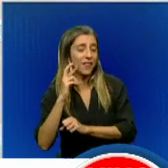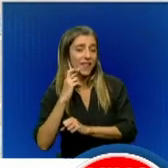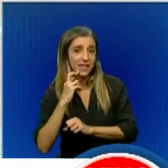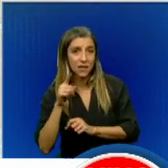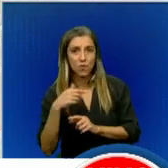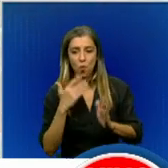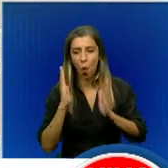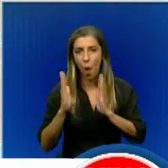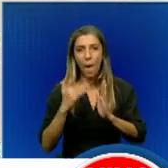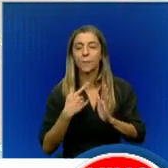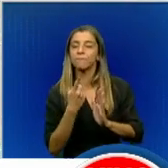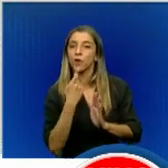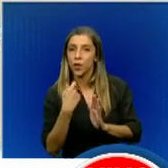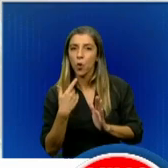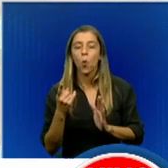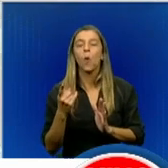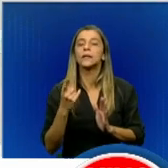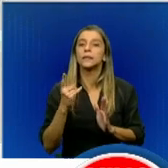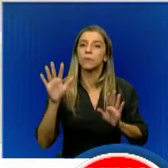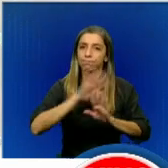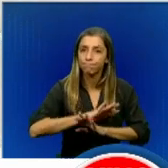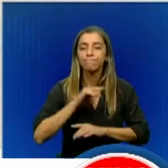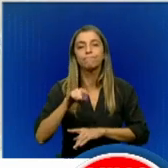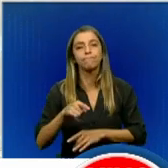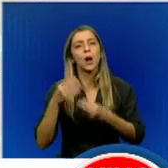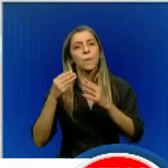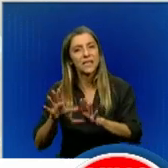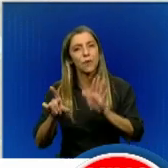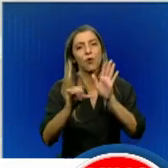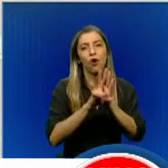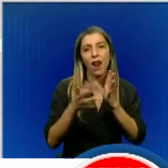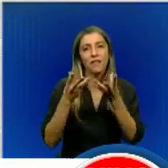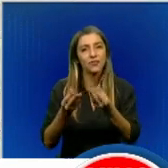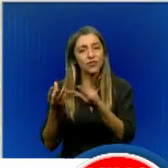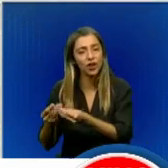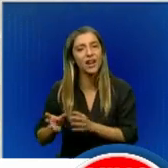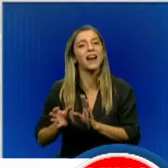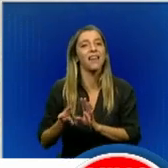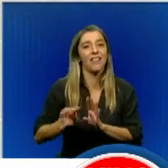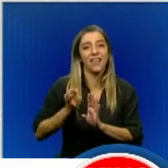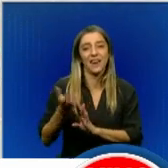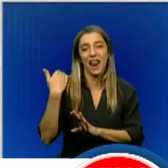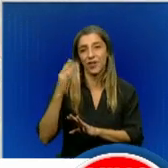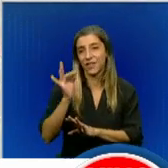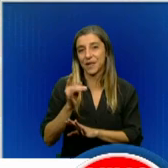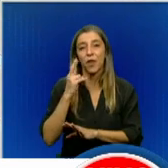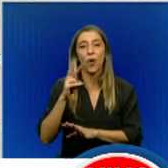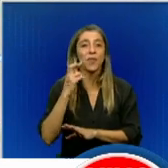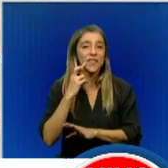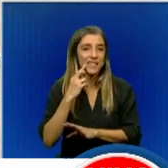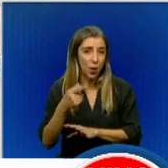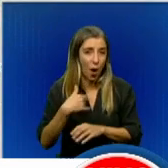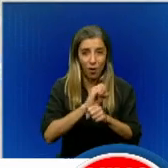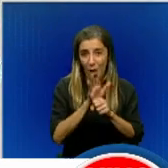con la ley de solidaridad que aprobamos en aquel diciembre del 19 cuando la pandemia de coronavirus todavía no nos había